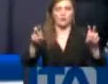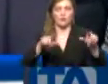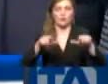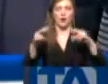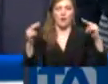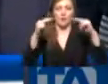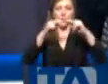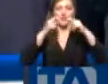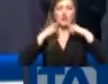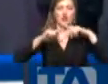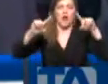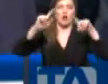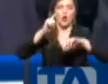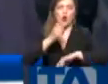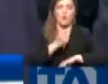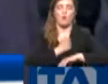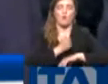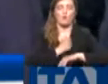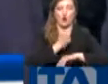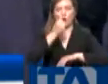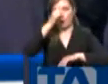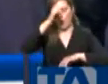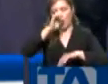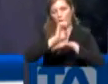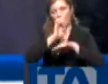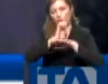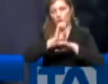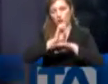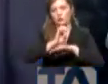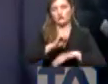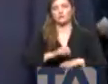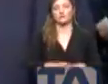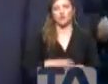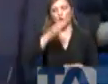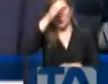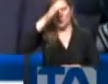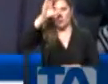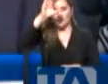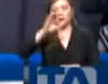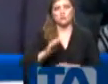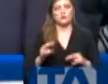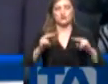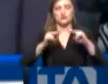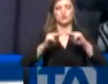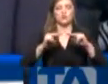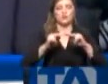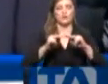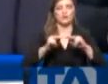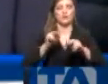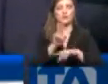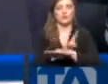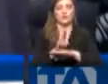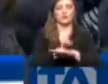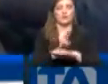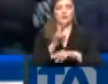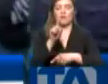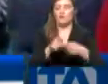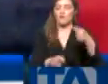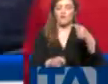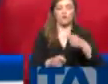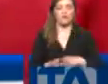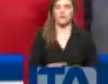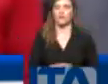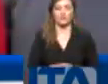en nuestro sector, y por lo tanto este puente también técnicamente nos han demostrado que no es factible poderlo utilizar. La